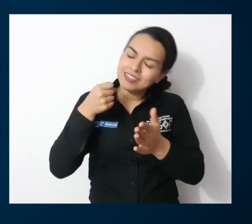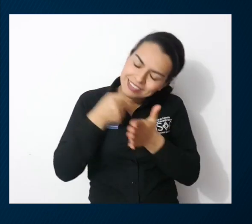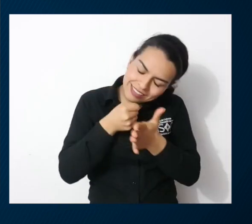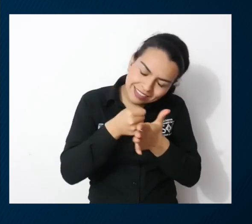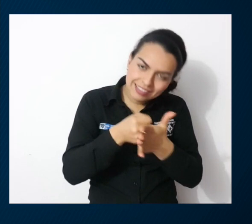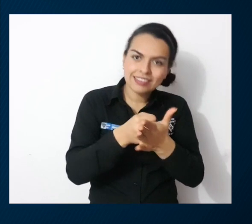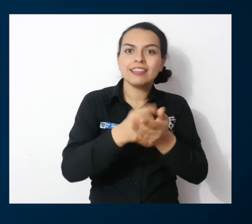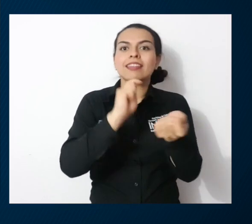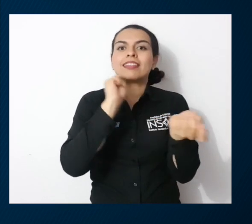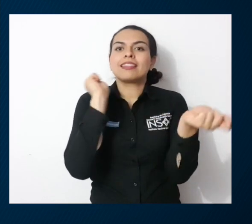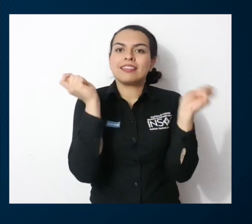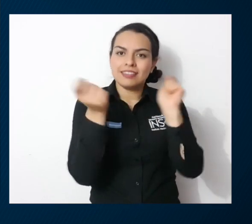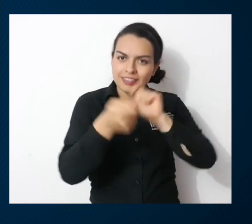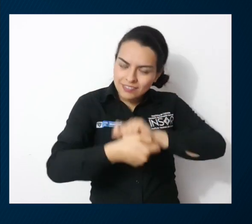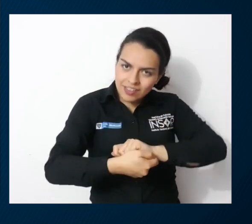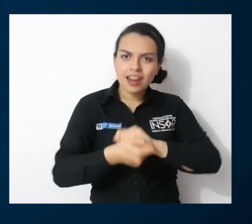intentar transformar,